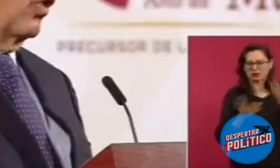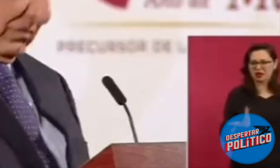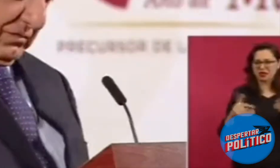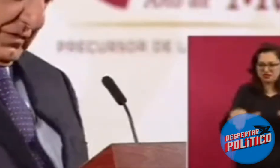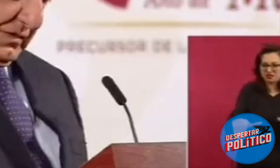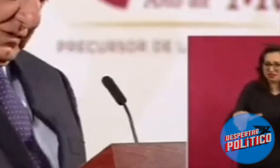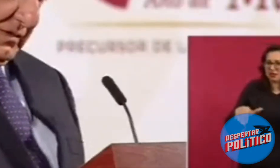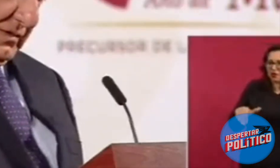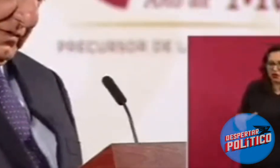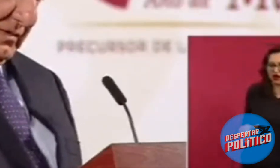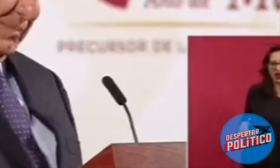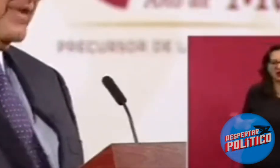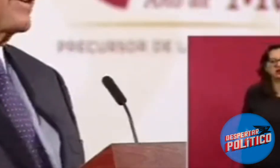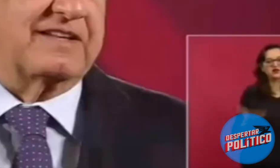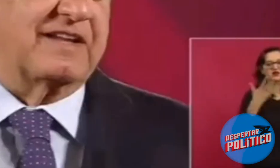con